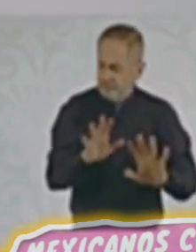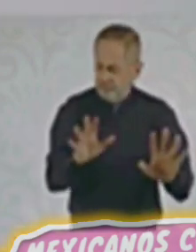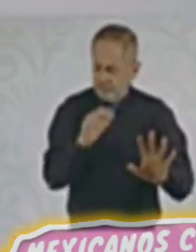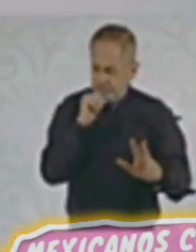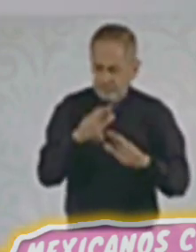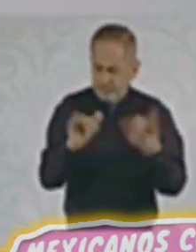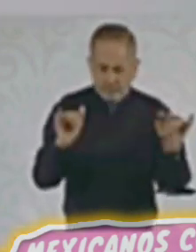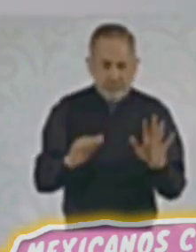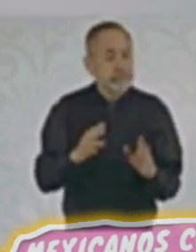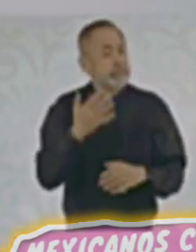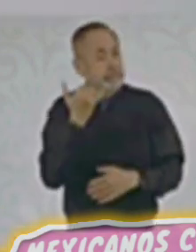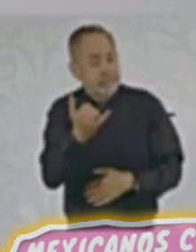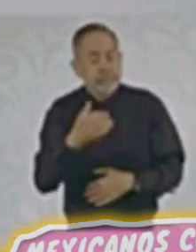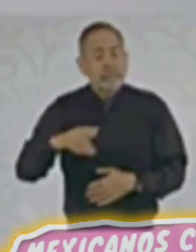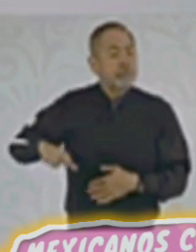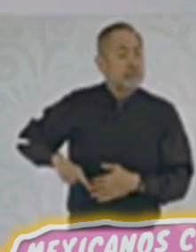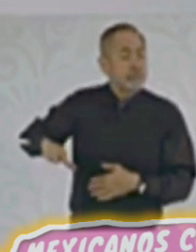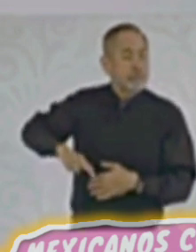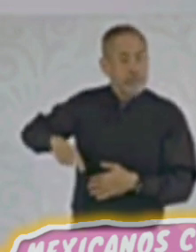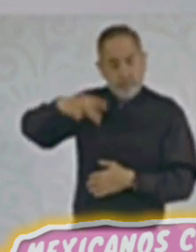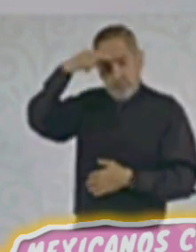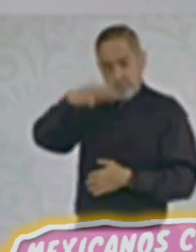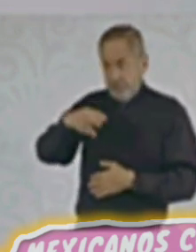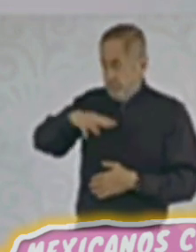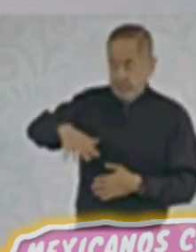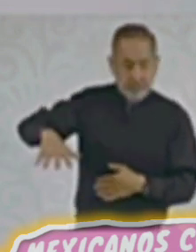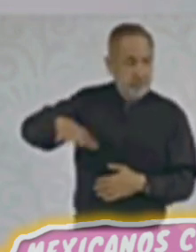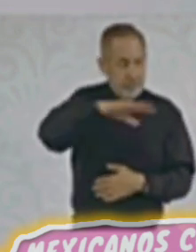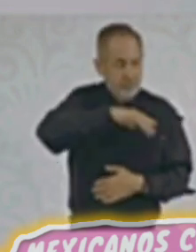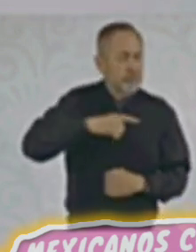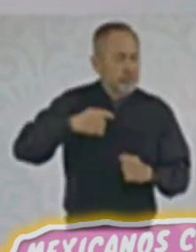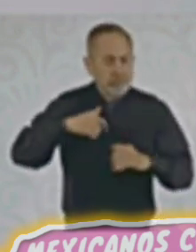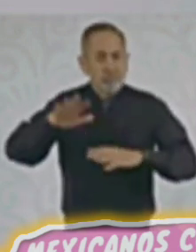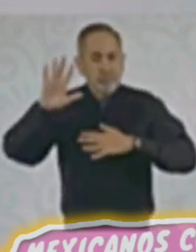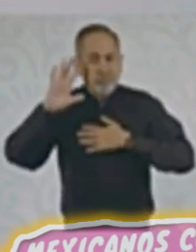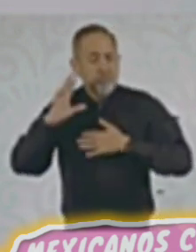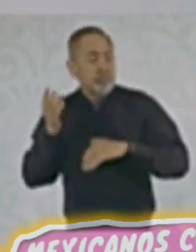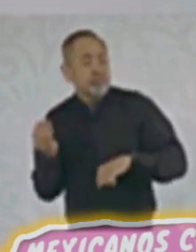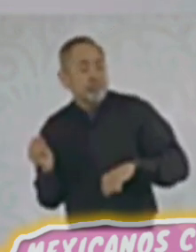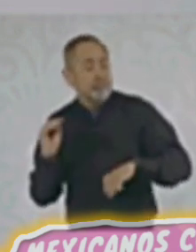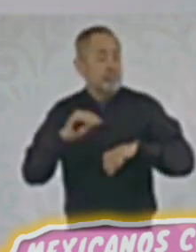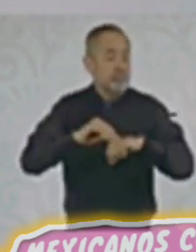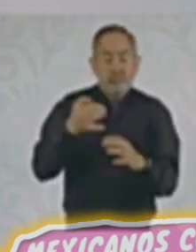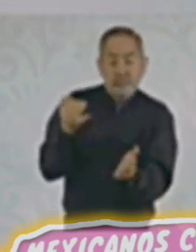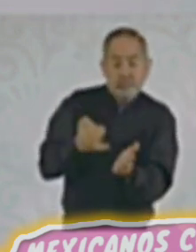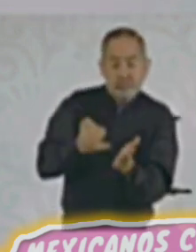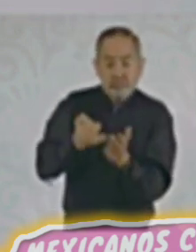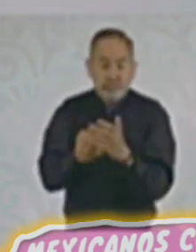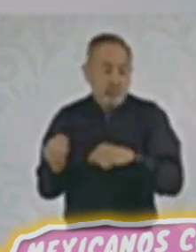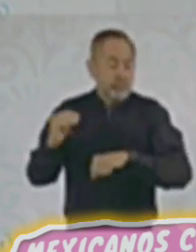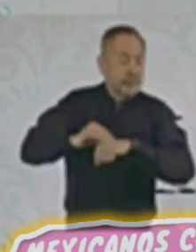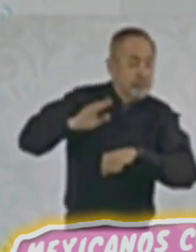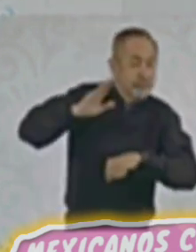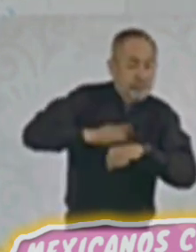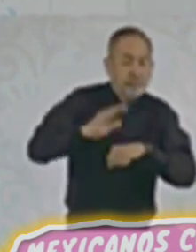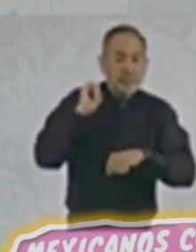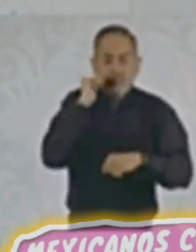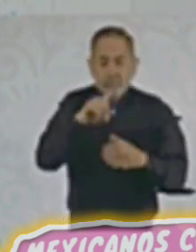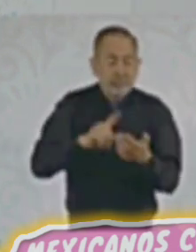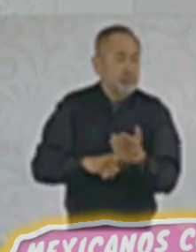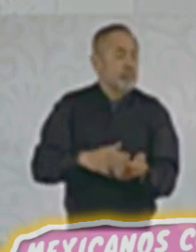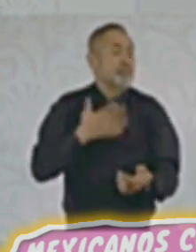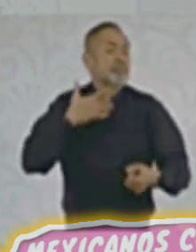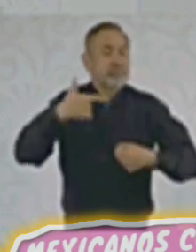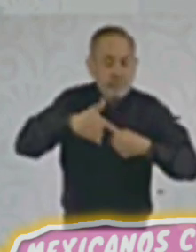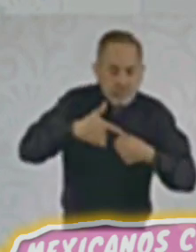de parte del Gobierno de la República nuestro compromiso de no aumentar en términos reales ni la gasolina, ni